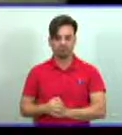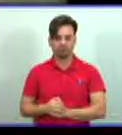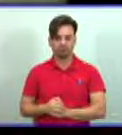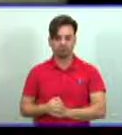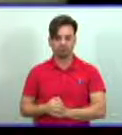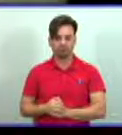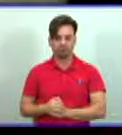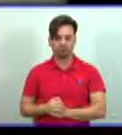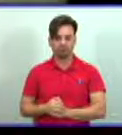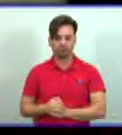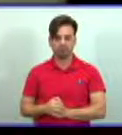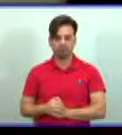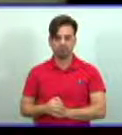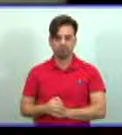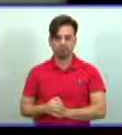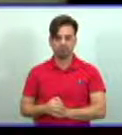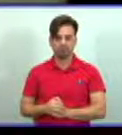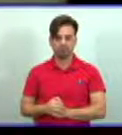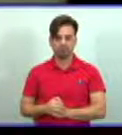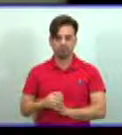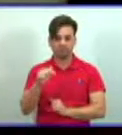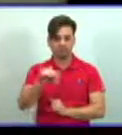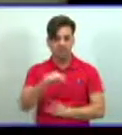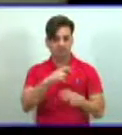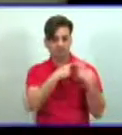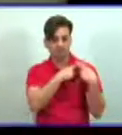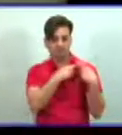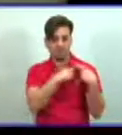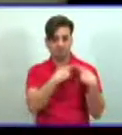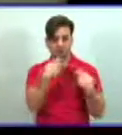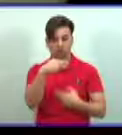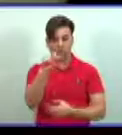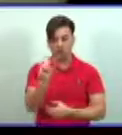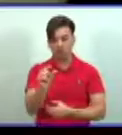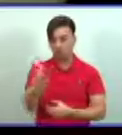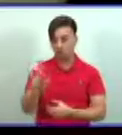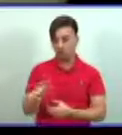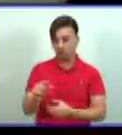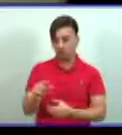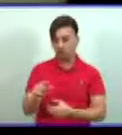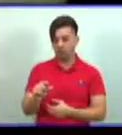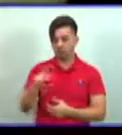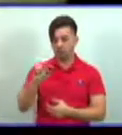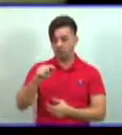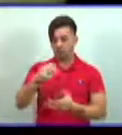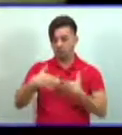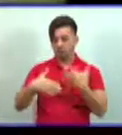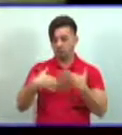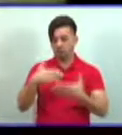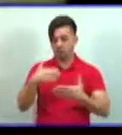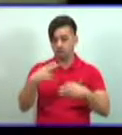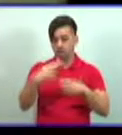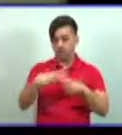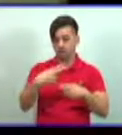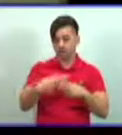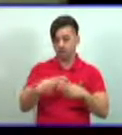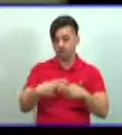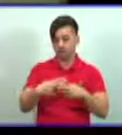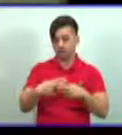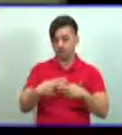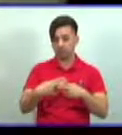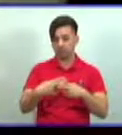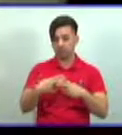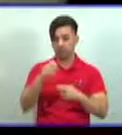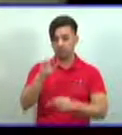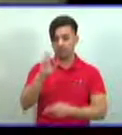fenómeno producido por la actividad humana, nos estamos refiriendo al efecto invernadero. El efecto invernadero, en primer lugar, es